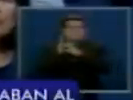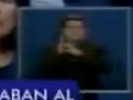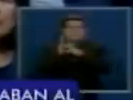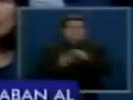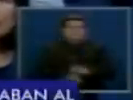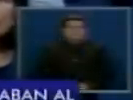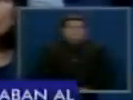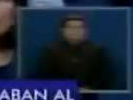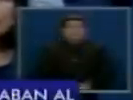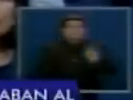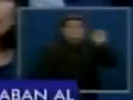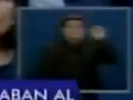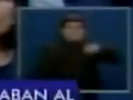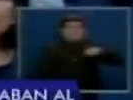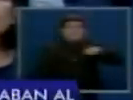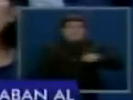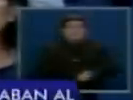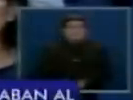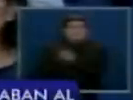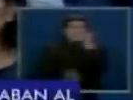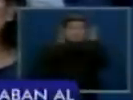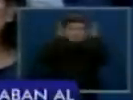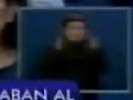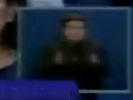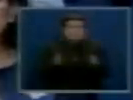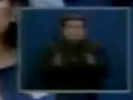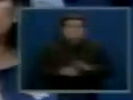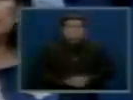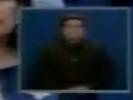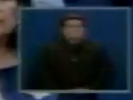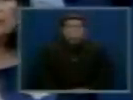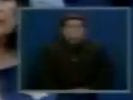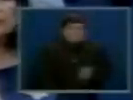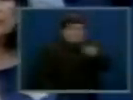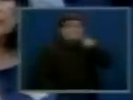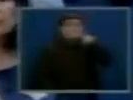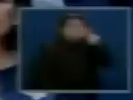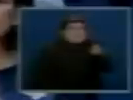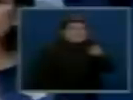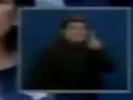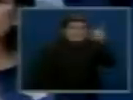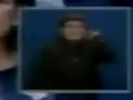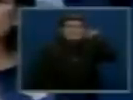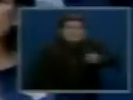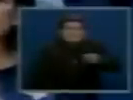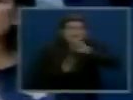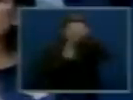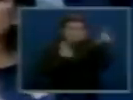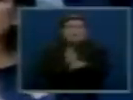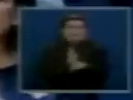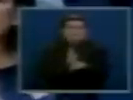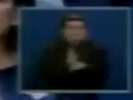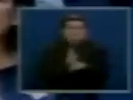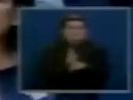Sí, costarricenses, eso dice y eso manda nuestra Constitución